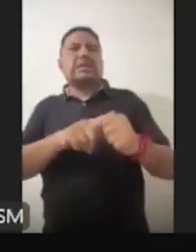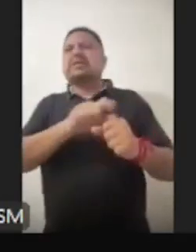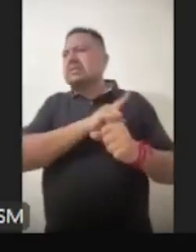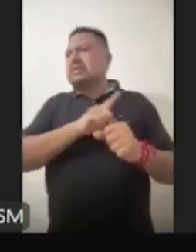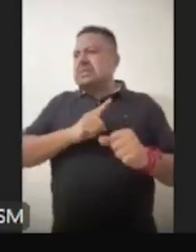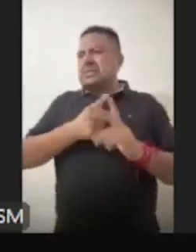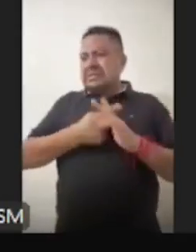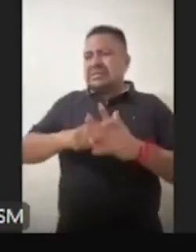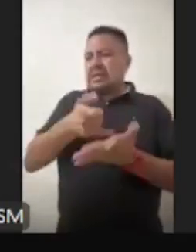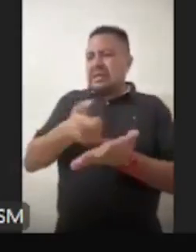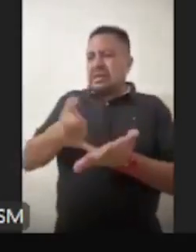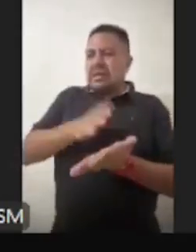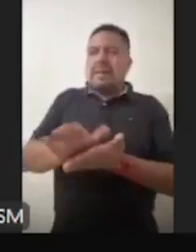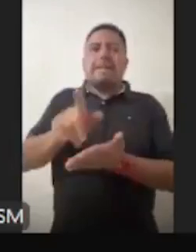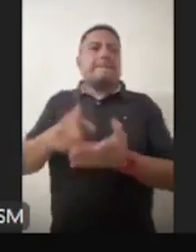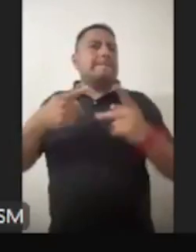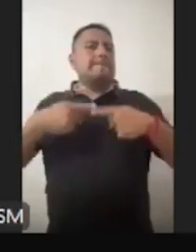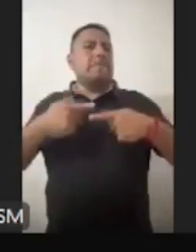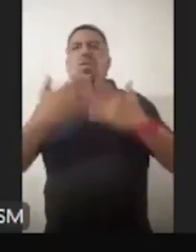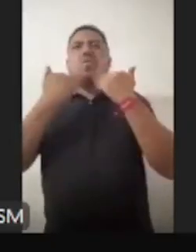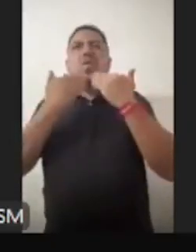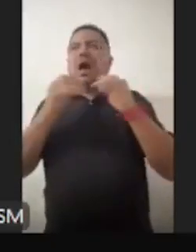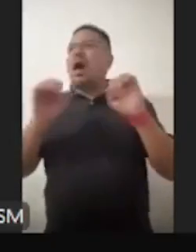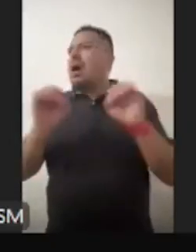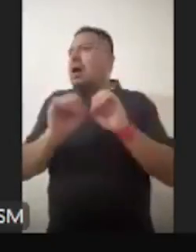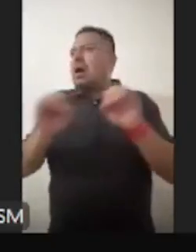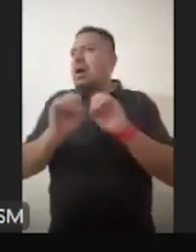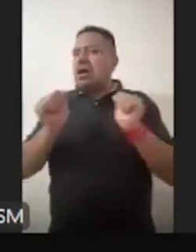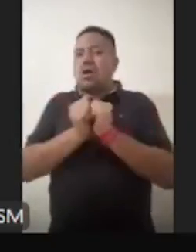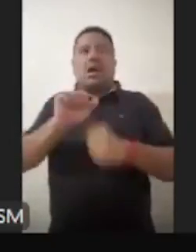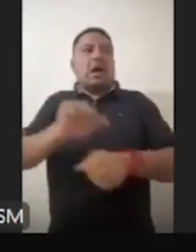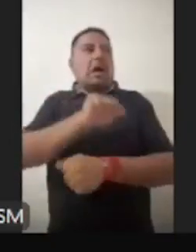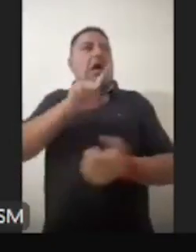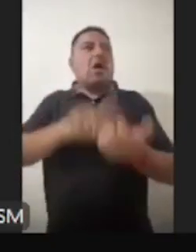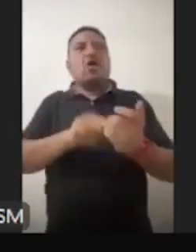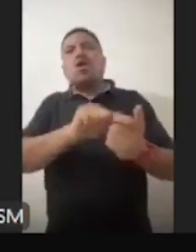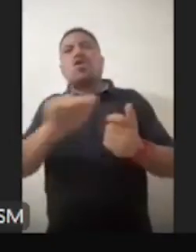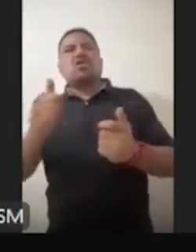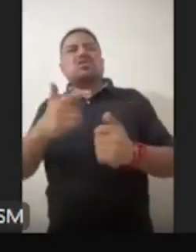dichas impresiones, la denunciante no aportó, como tampoco están en autos, otros medios de